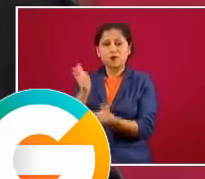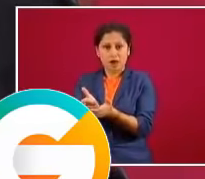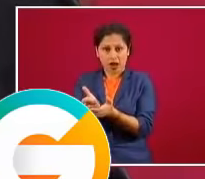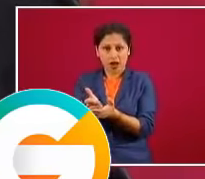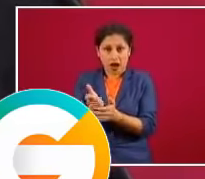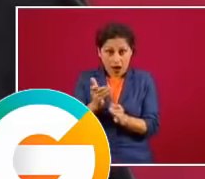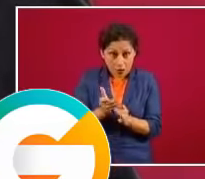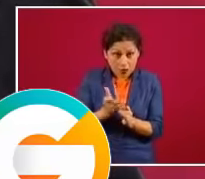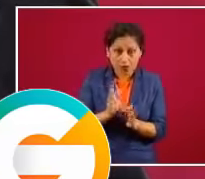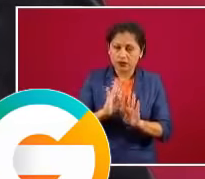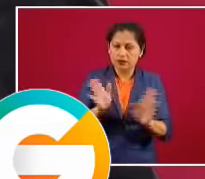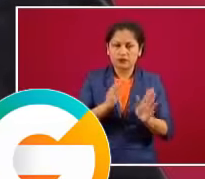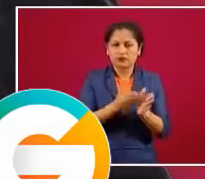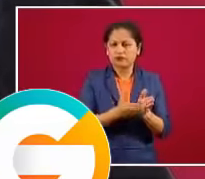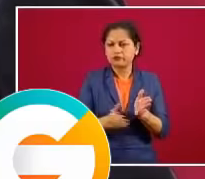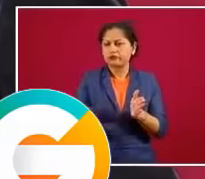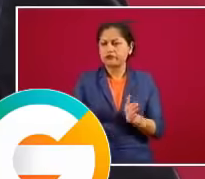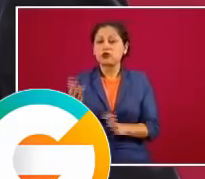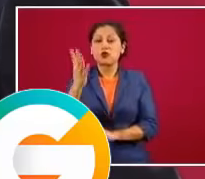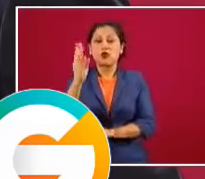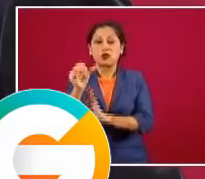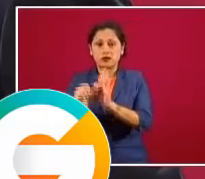empiezan a abonar.